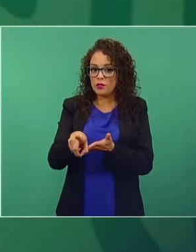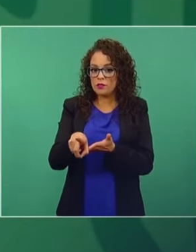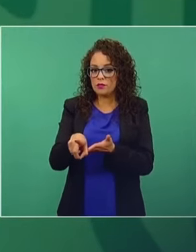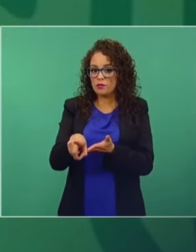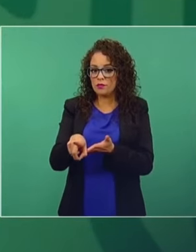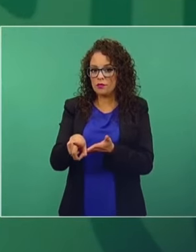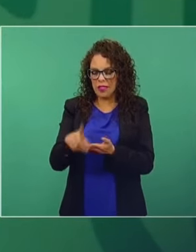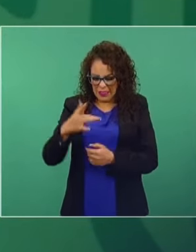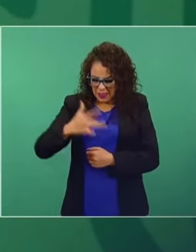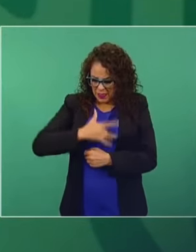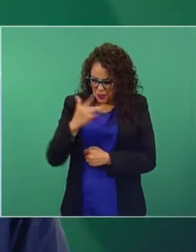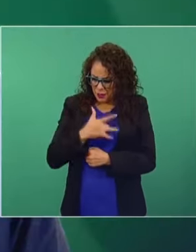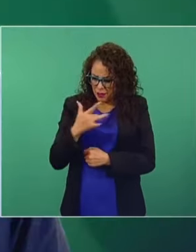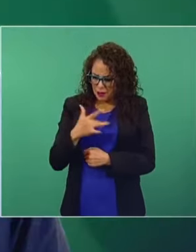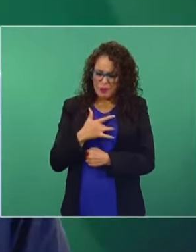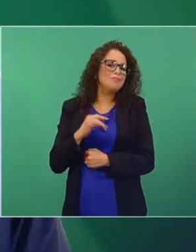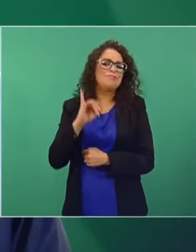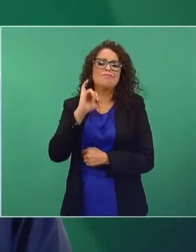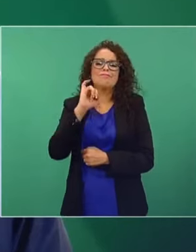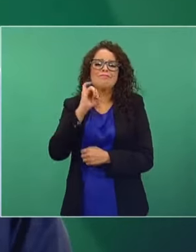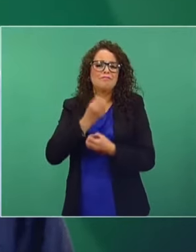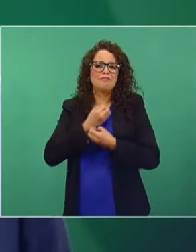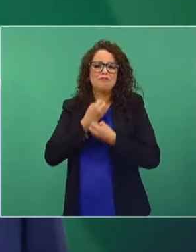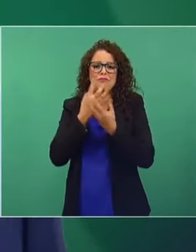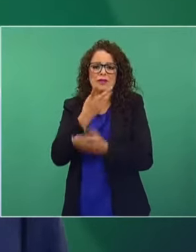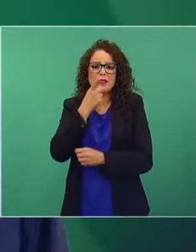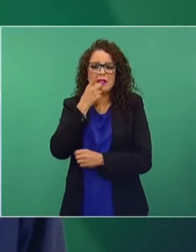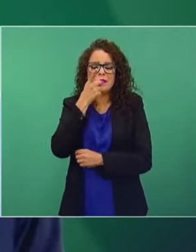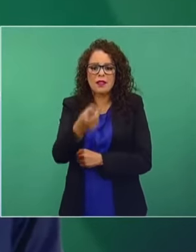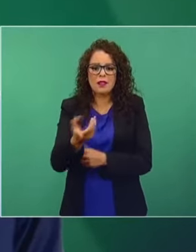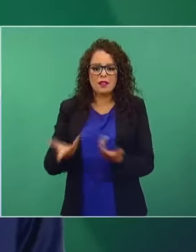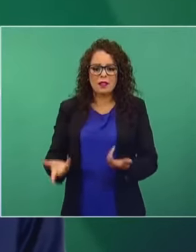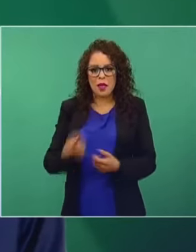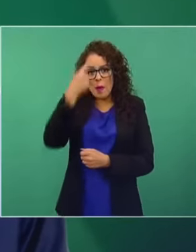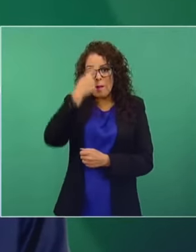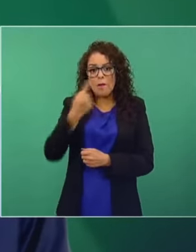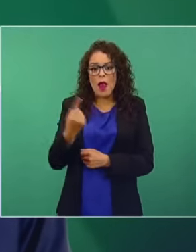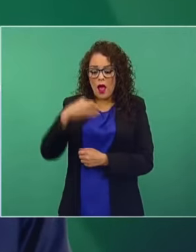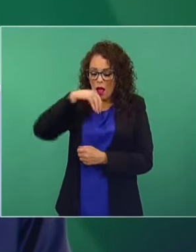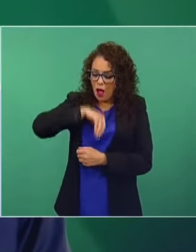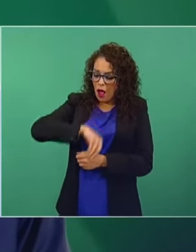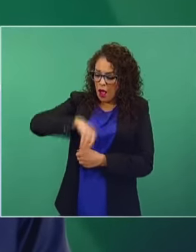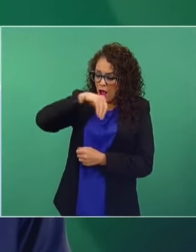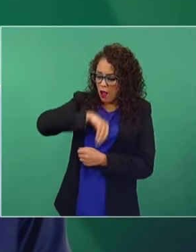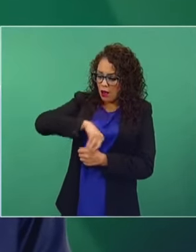expresar lo que sentimos, no guardarnos las cosas,